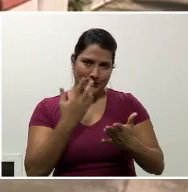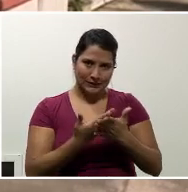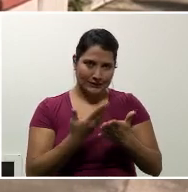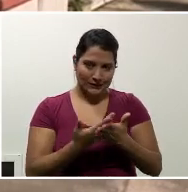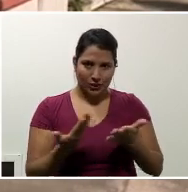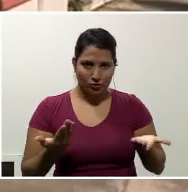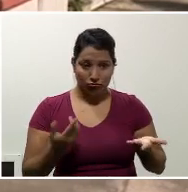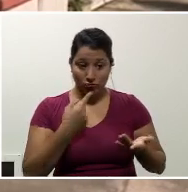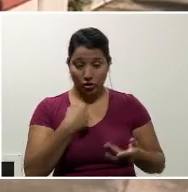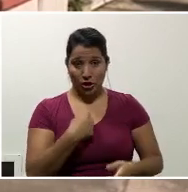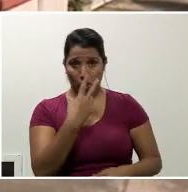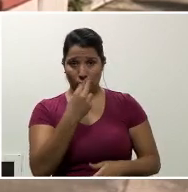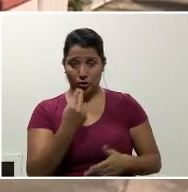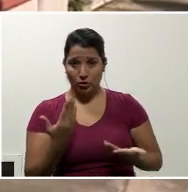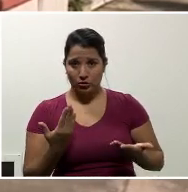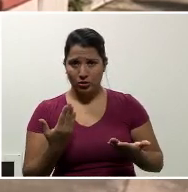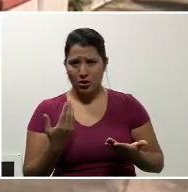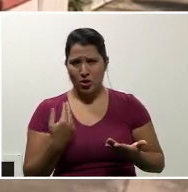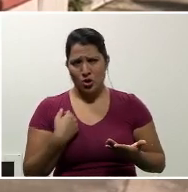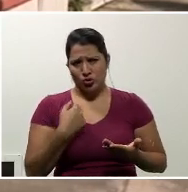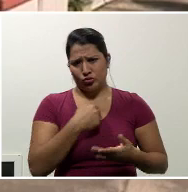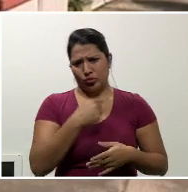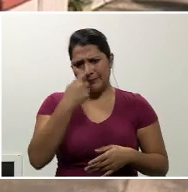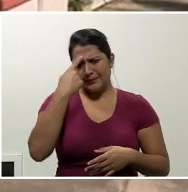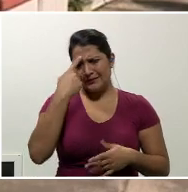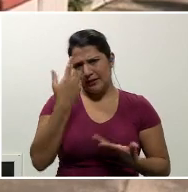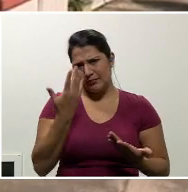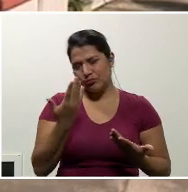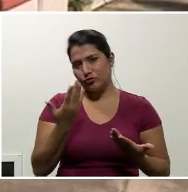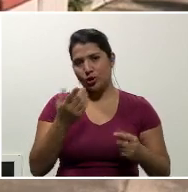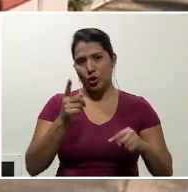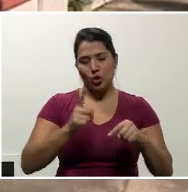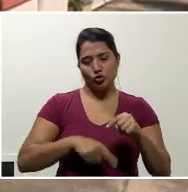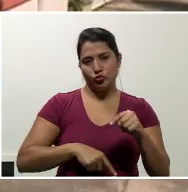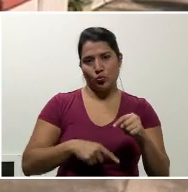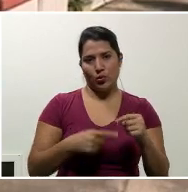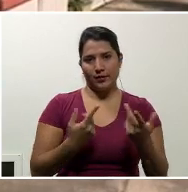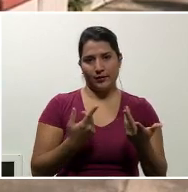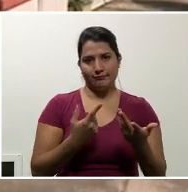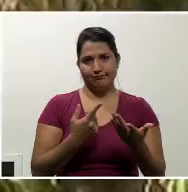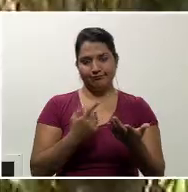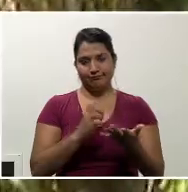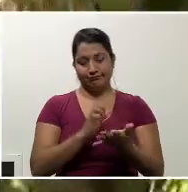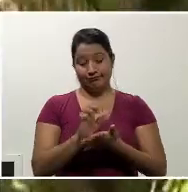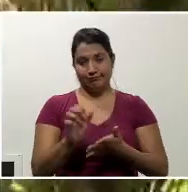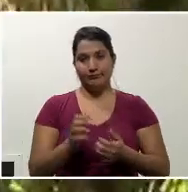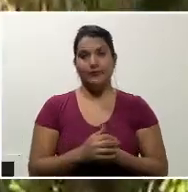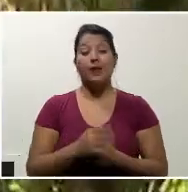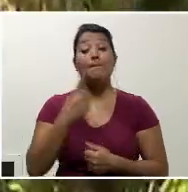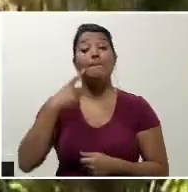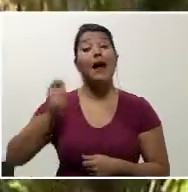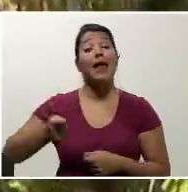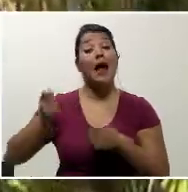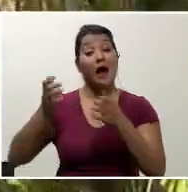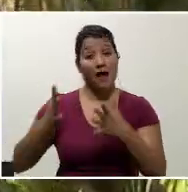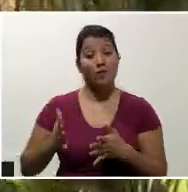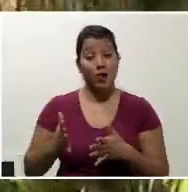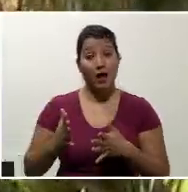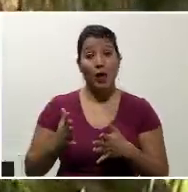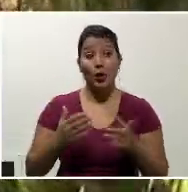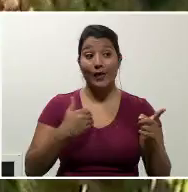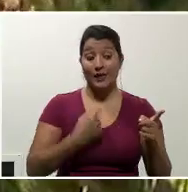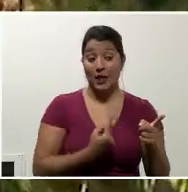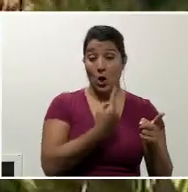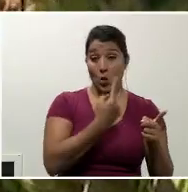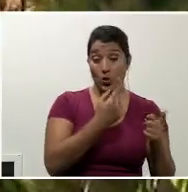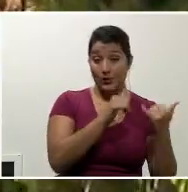que una circunstancia no excluye la otra, de acuerdo a la tabla en la que nos encontramos. Para el abogado de una de las denunciantes,